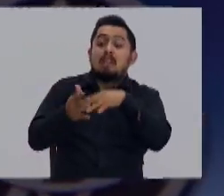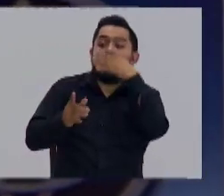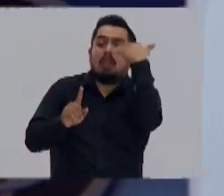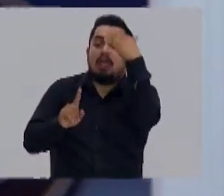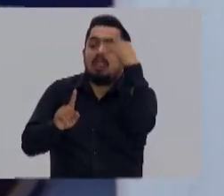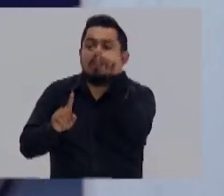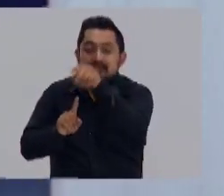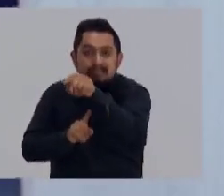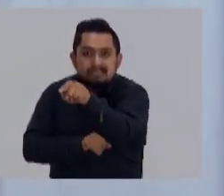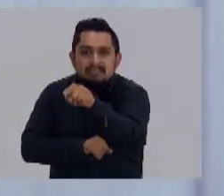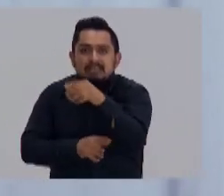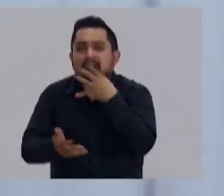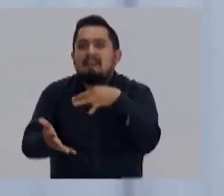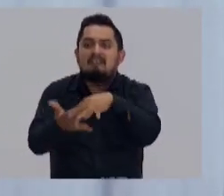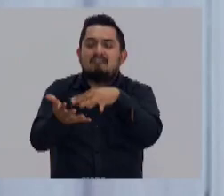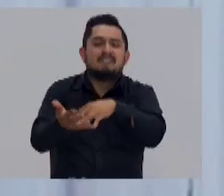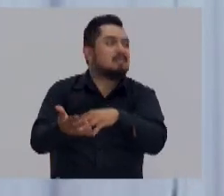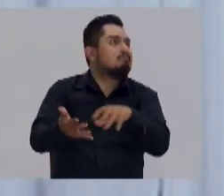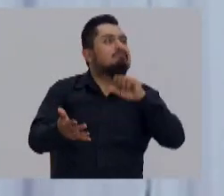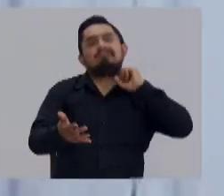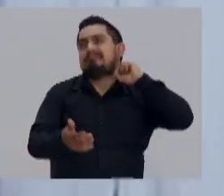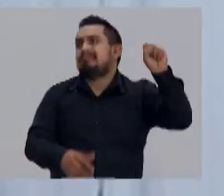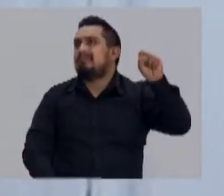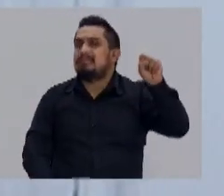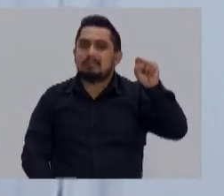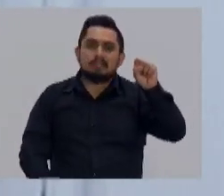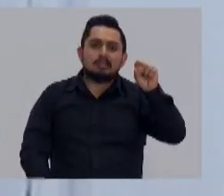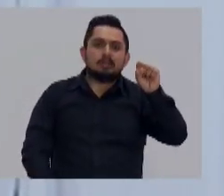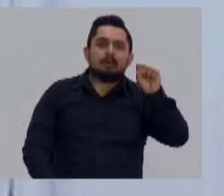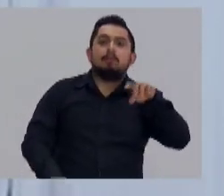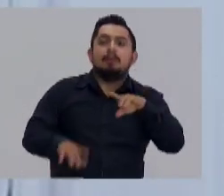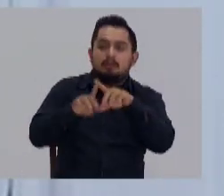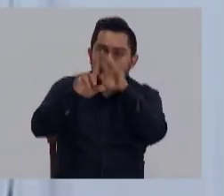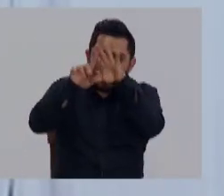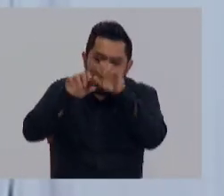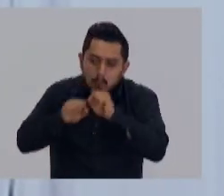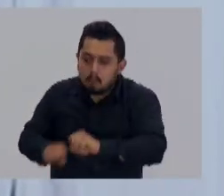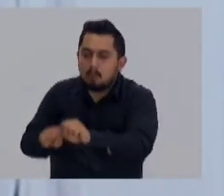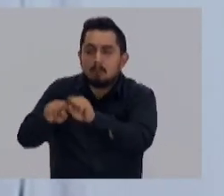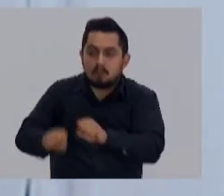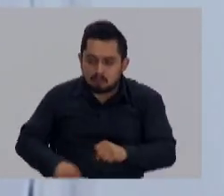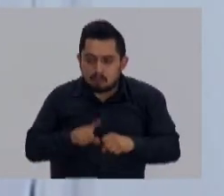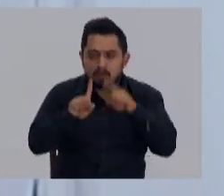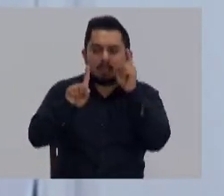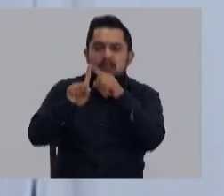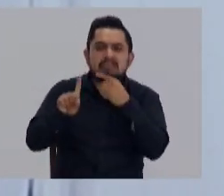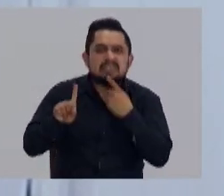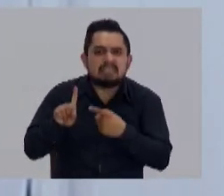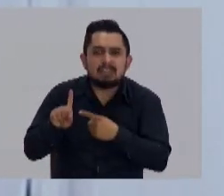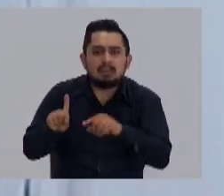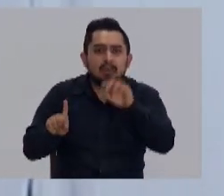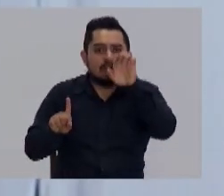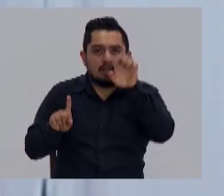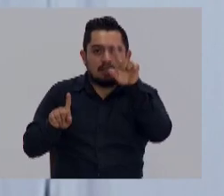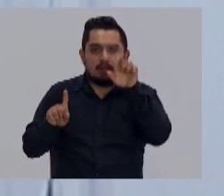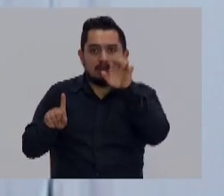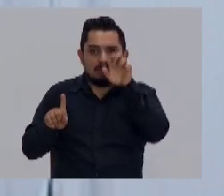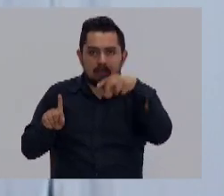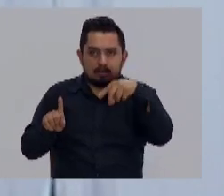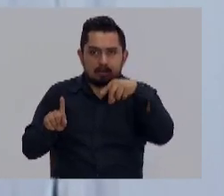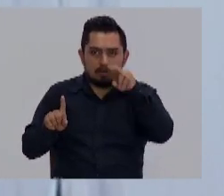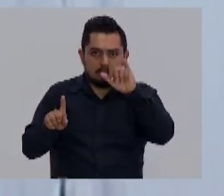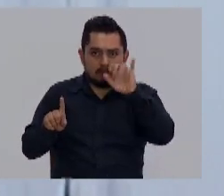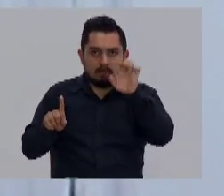escuchar. Mas sin embargo permaneció. Hubo otro quien llamó, y ese es Ezequiel, al